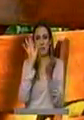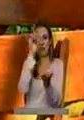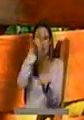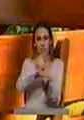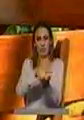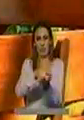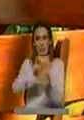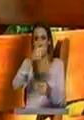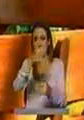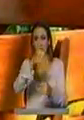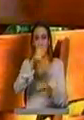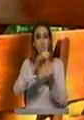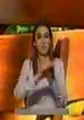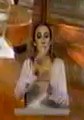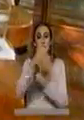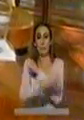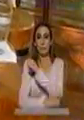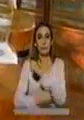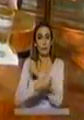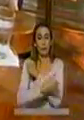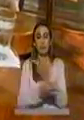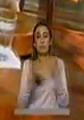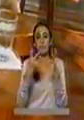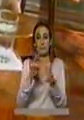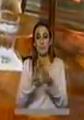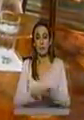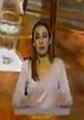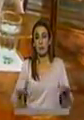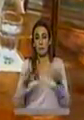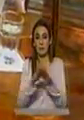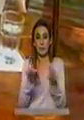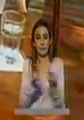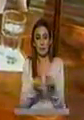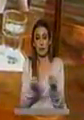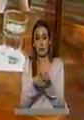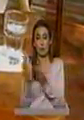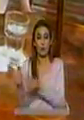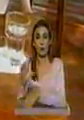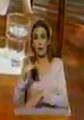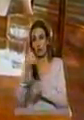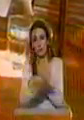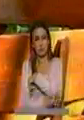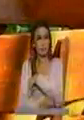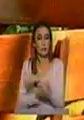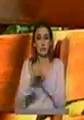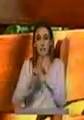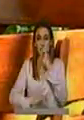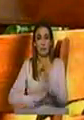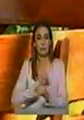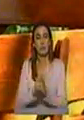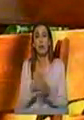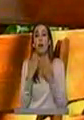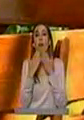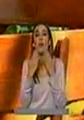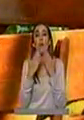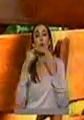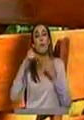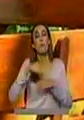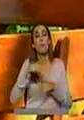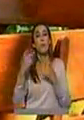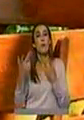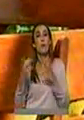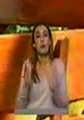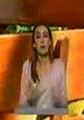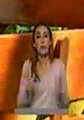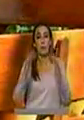otras ciudades del país y también de otras ciudades de otros países de la región. Pero, ¿cómo se ha avanzado en este tema de la conectividad de